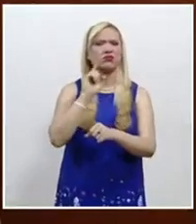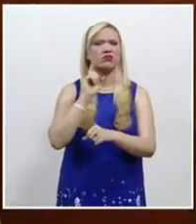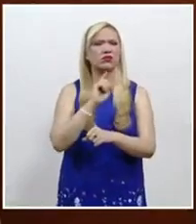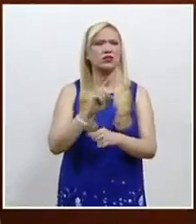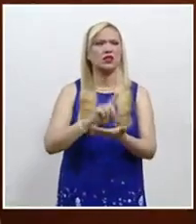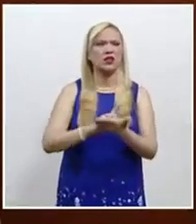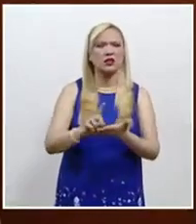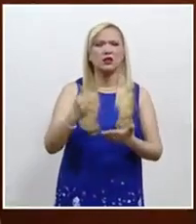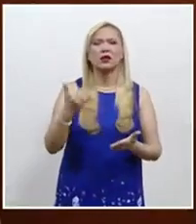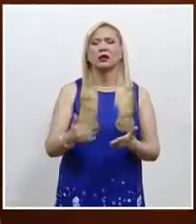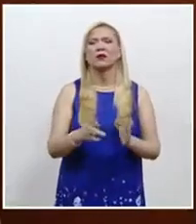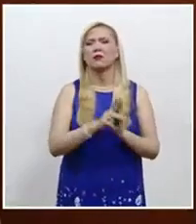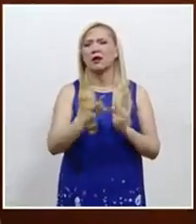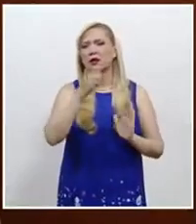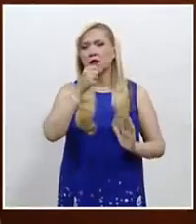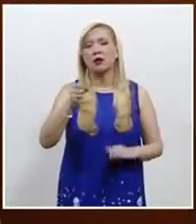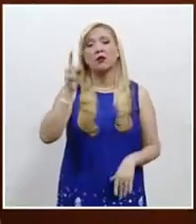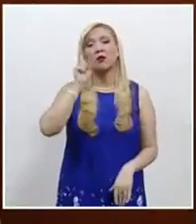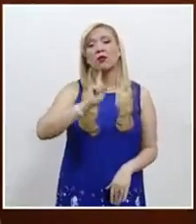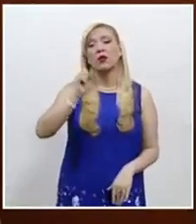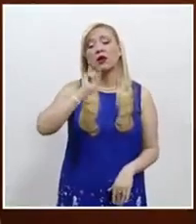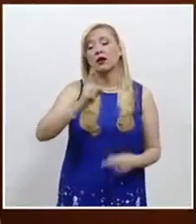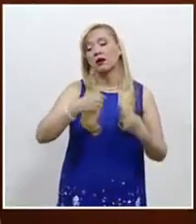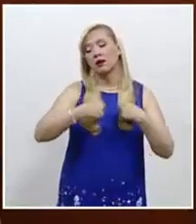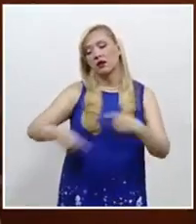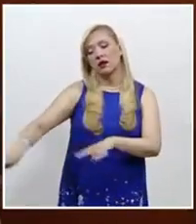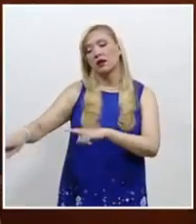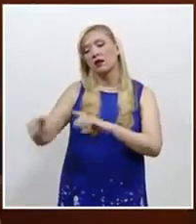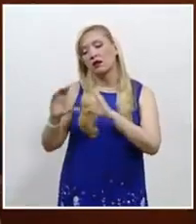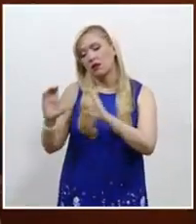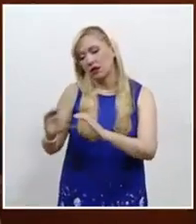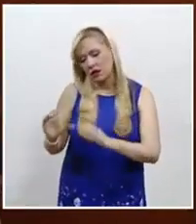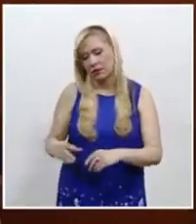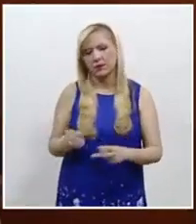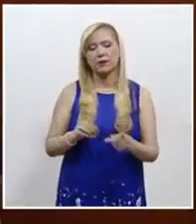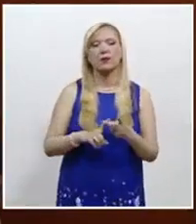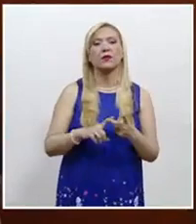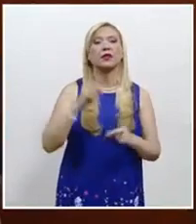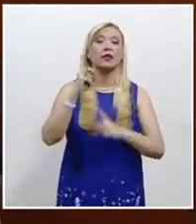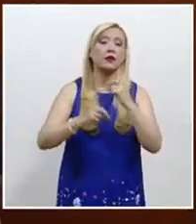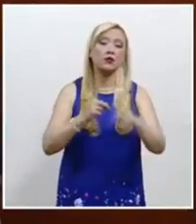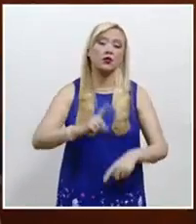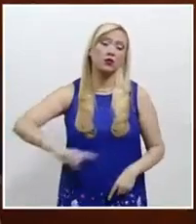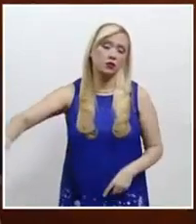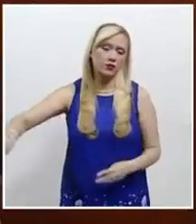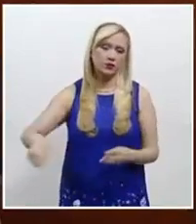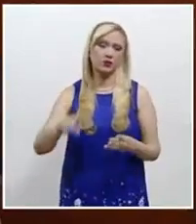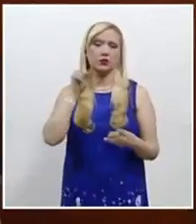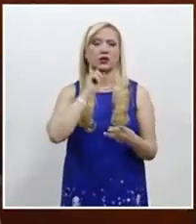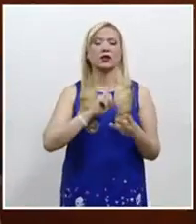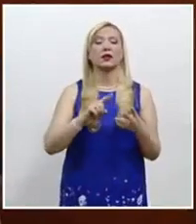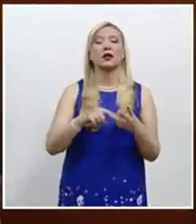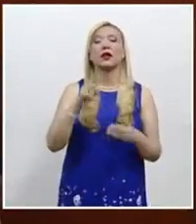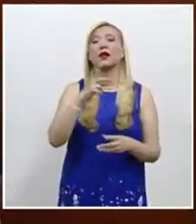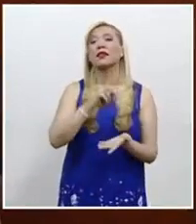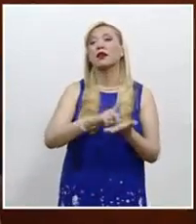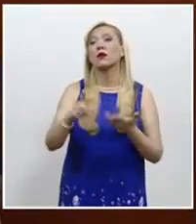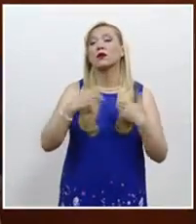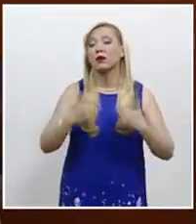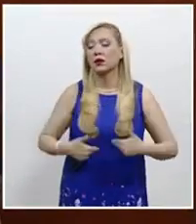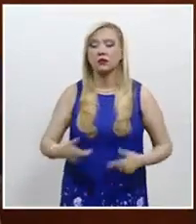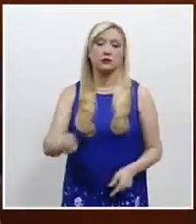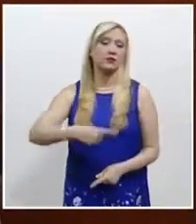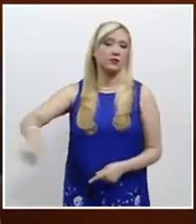las tareas de cuidado como siempre. Derechos humanos, mujeres. Deporte, mujeres. Grupos vulnerables, mujeres.